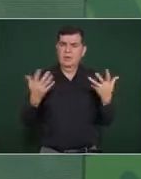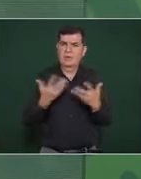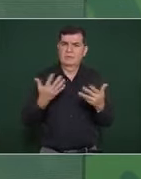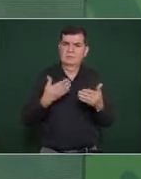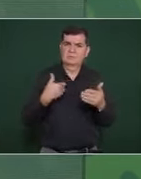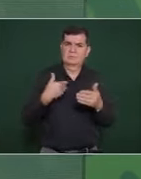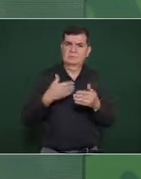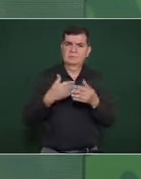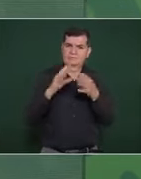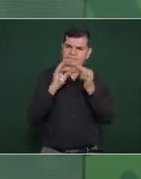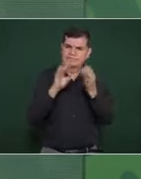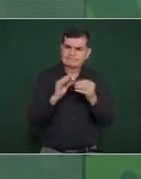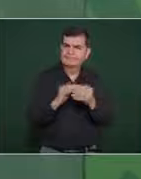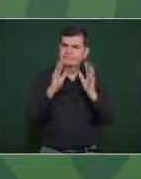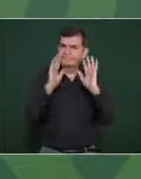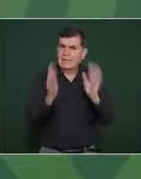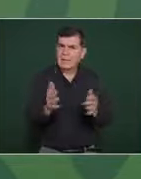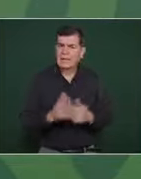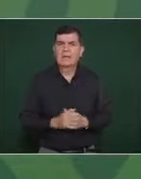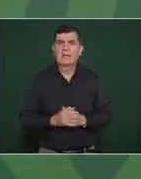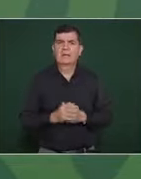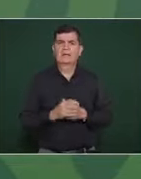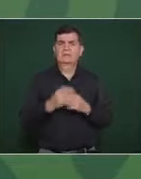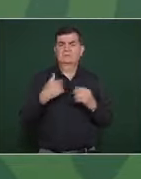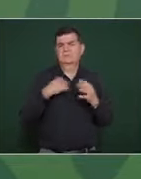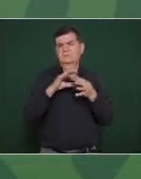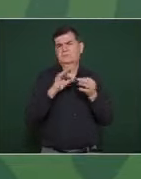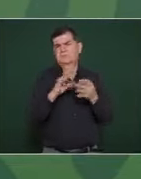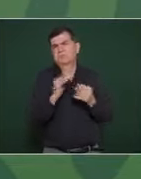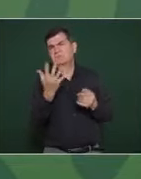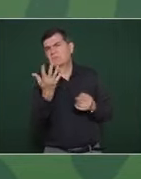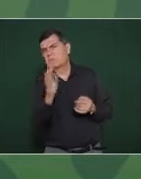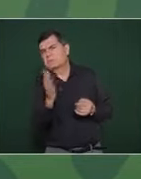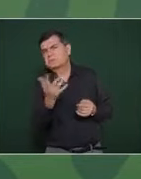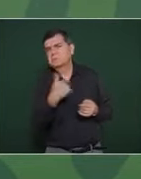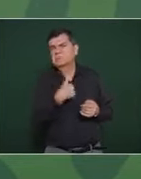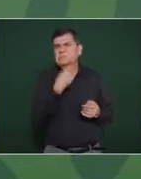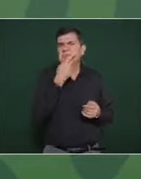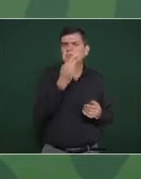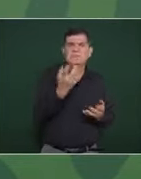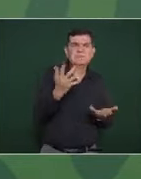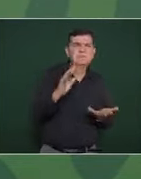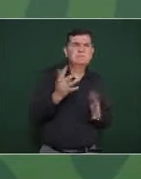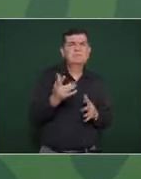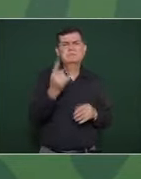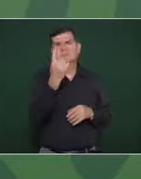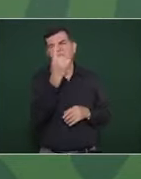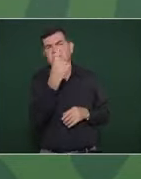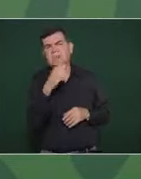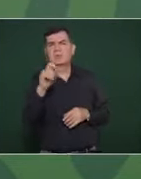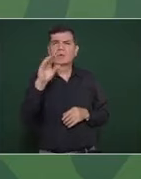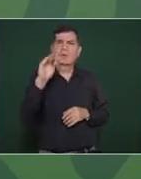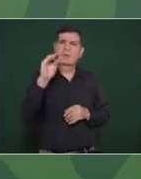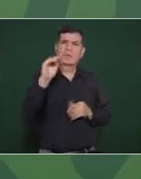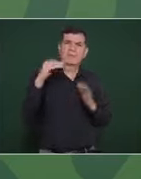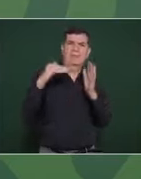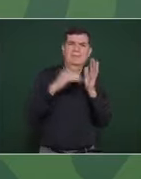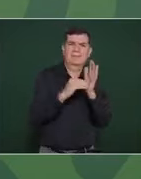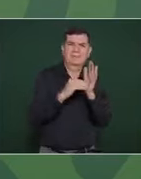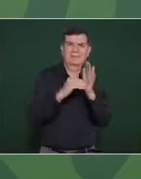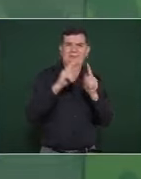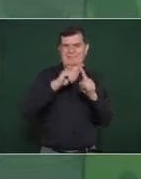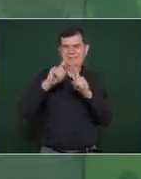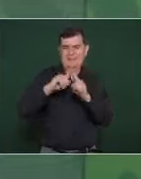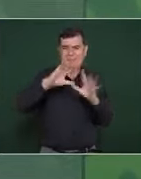estamos hablando de alrededor de 190 mil